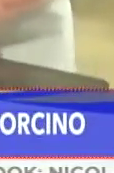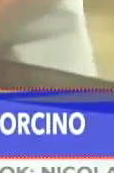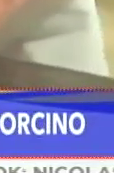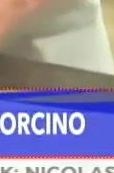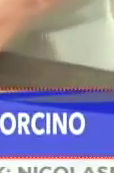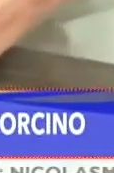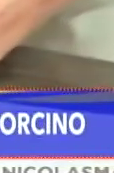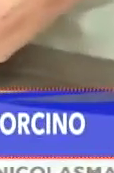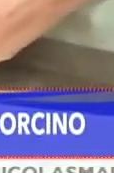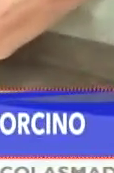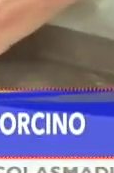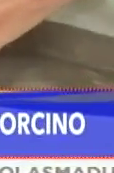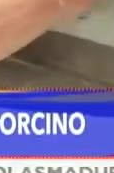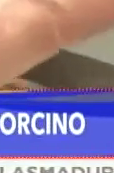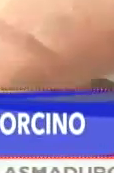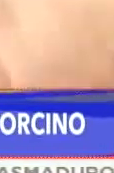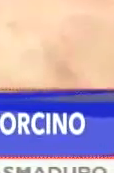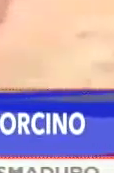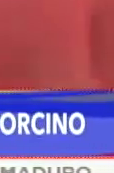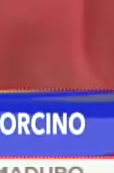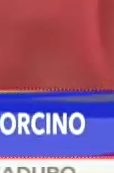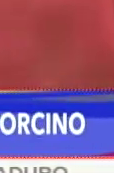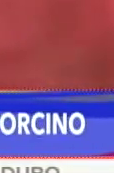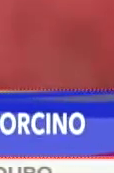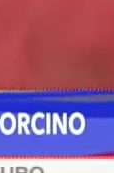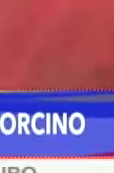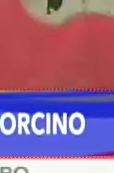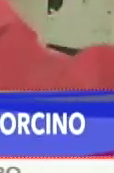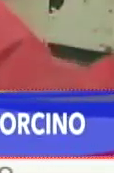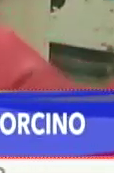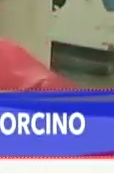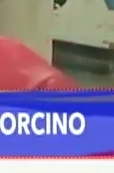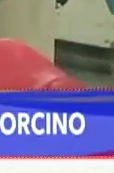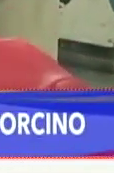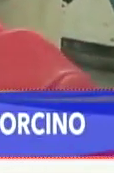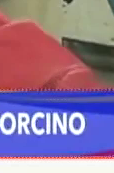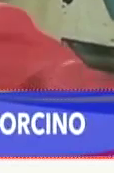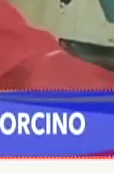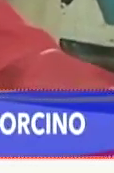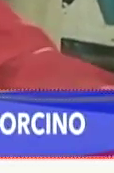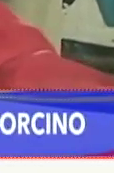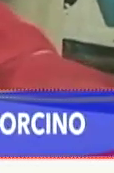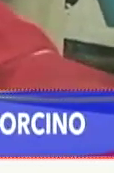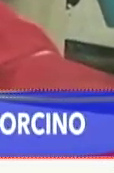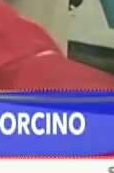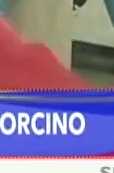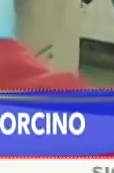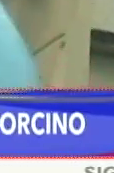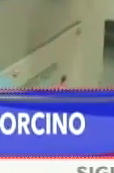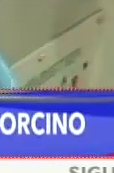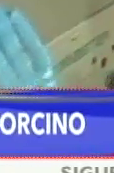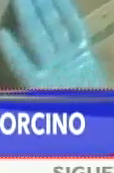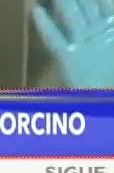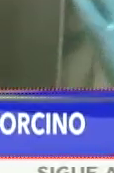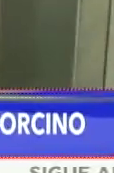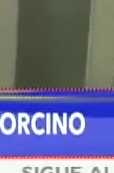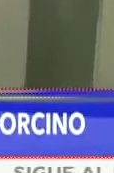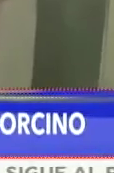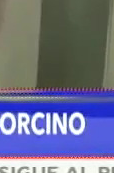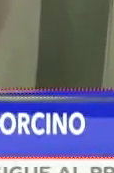nosotros podemos ver cómo se empaqueta al vacío estos perniles, cómo se empaqueta al